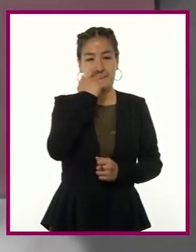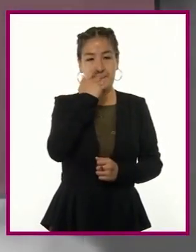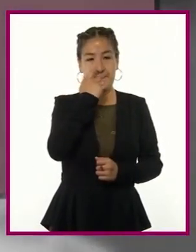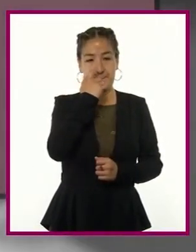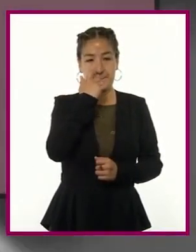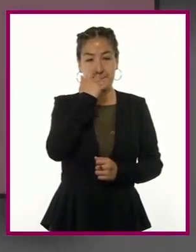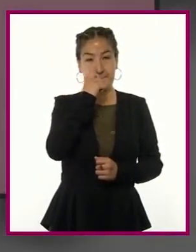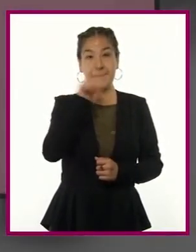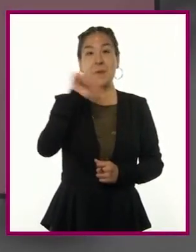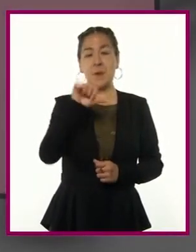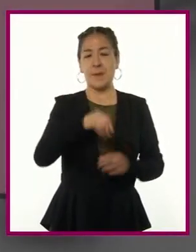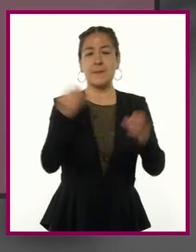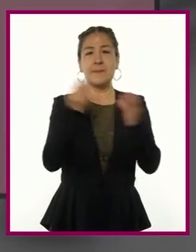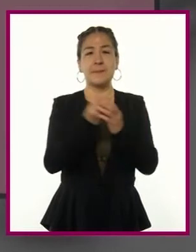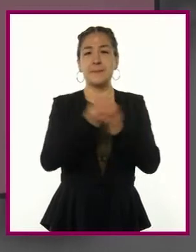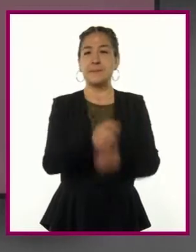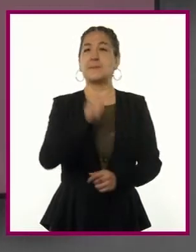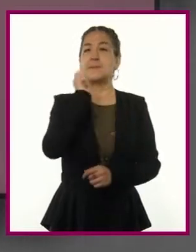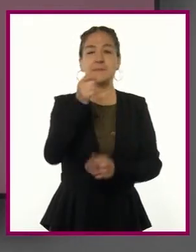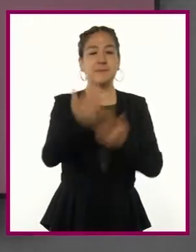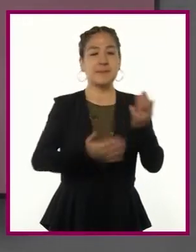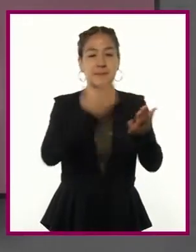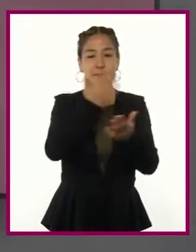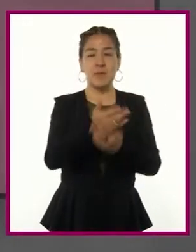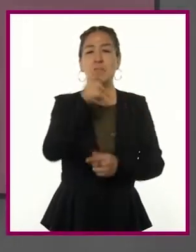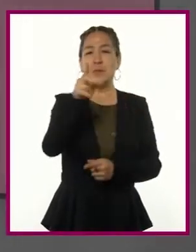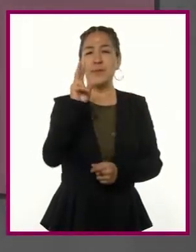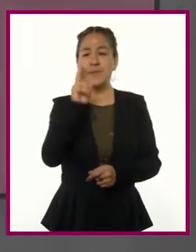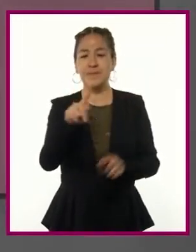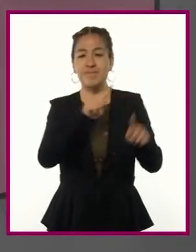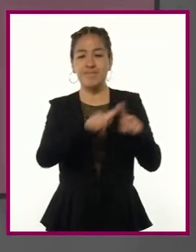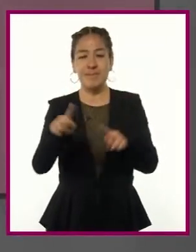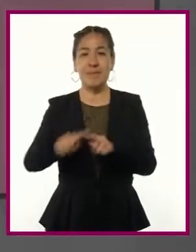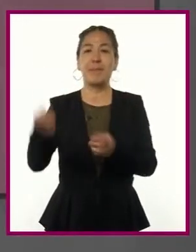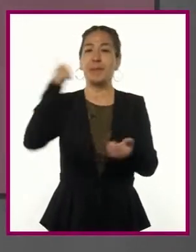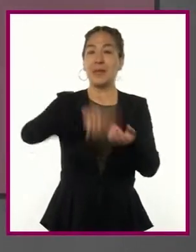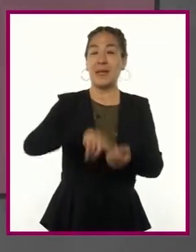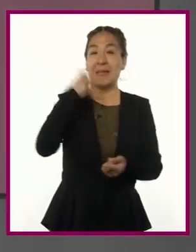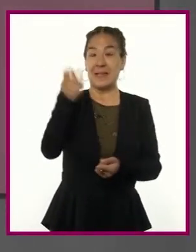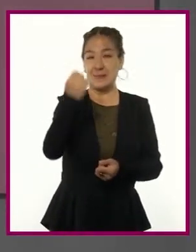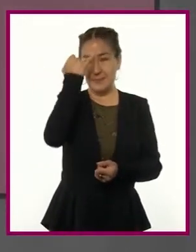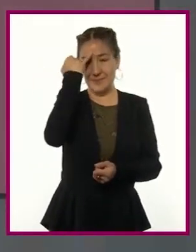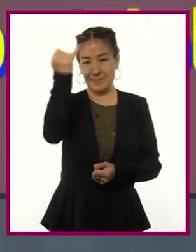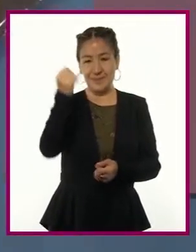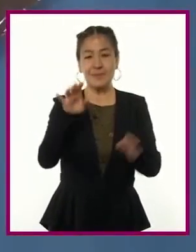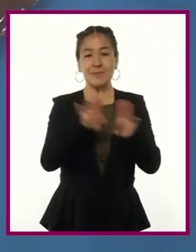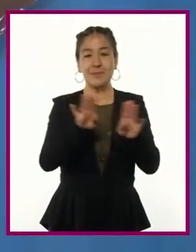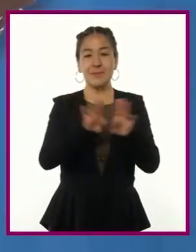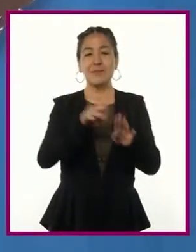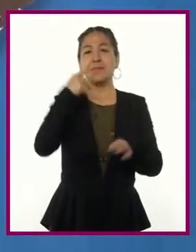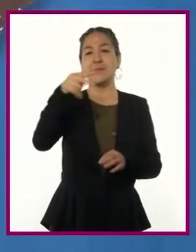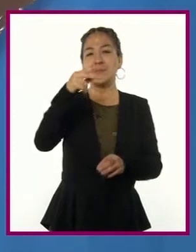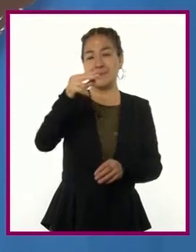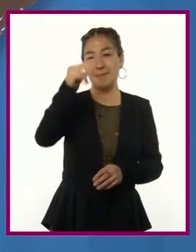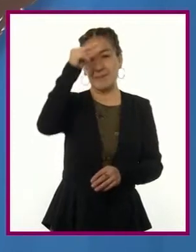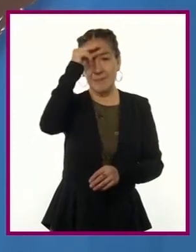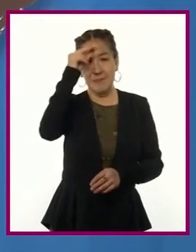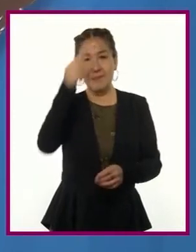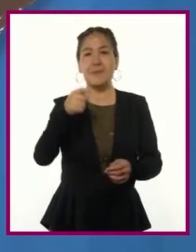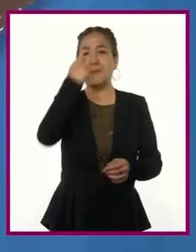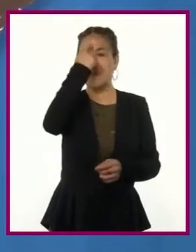de la sesión de hoy es identificar la influencia de las ideas ilustradas entre los criollos. En sesiones